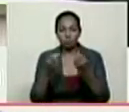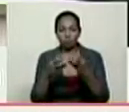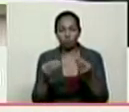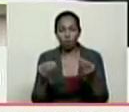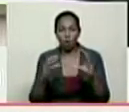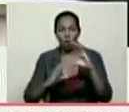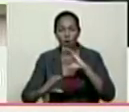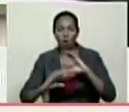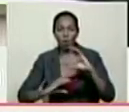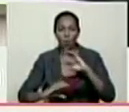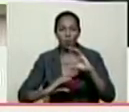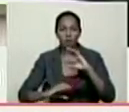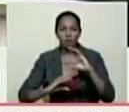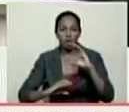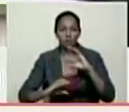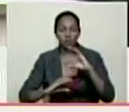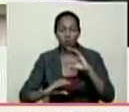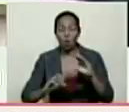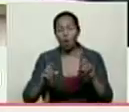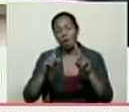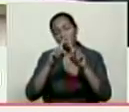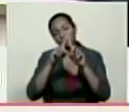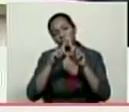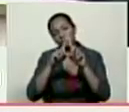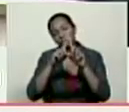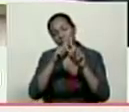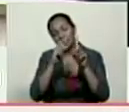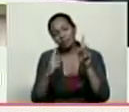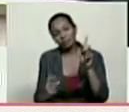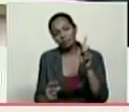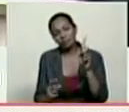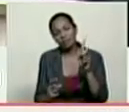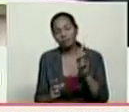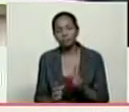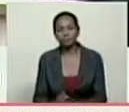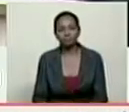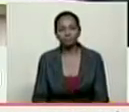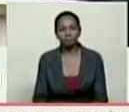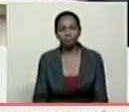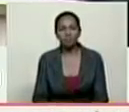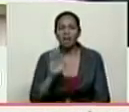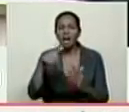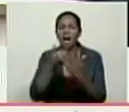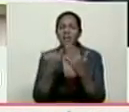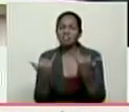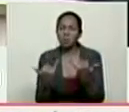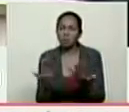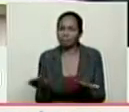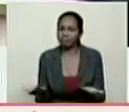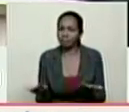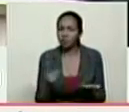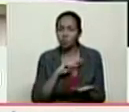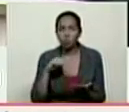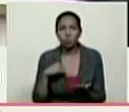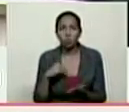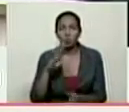transmisión del sistema eléctrico nacional. ¿Qué tenemos hasta ahora?